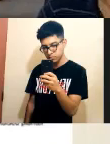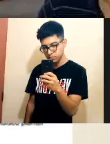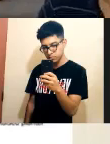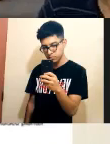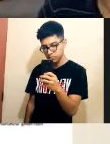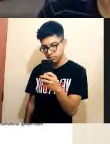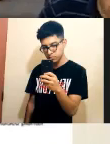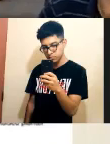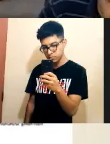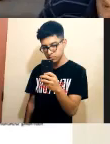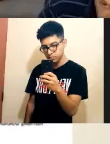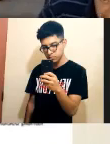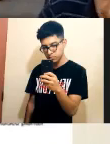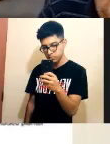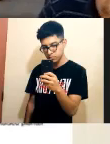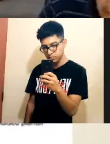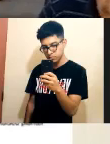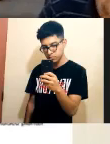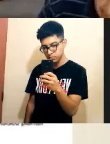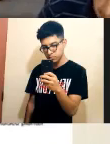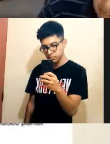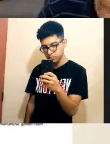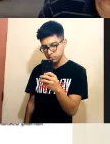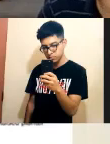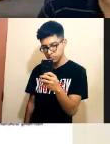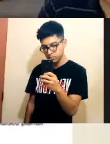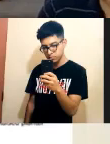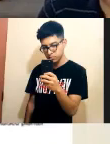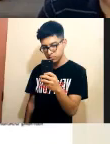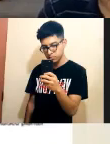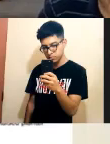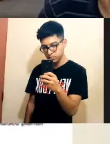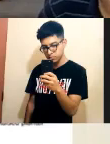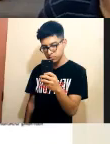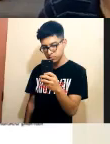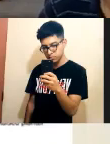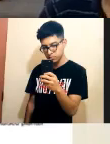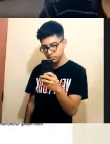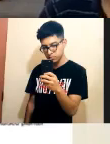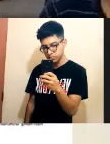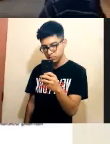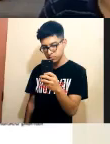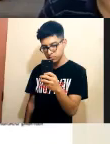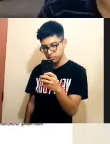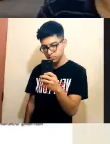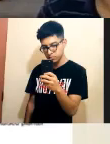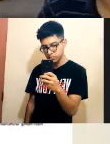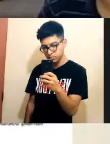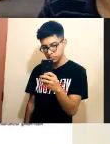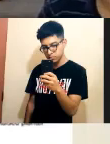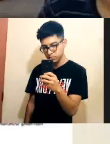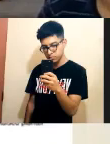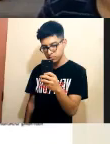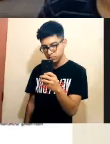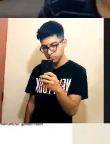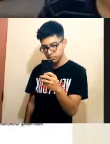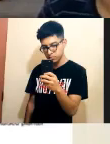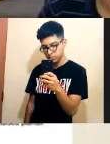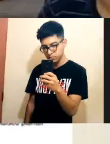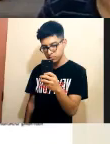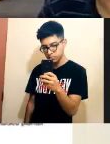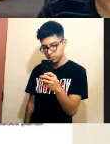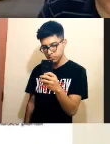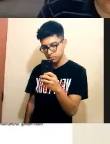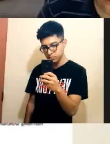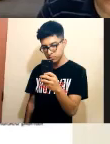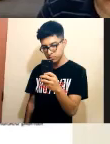azotea, podemos producir alimento, también podemos de alguna manera tener algún control